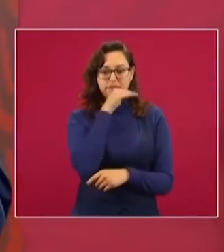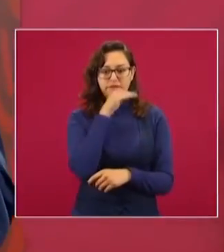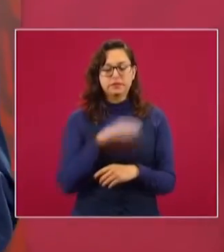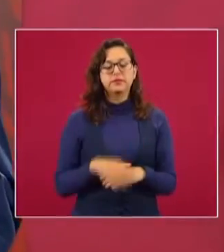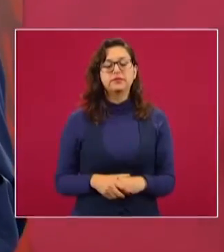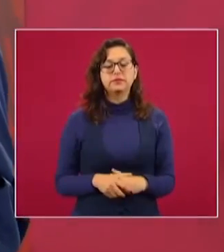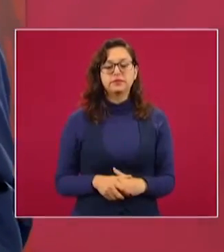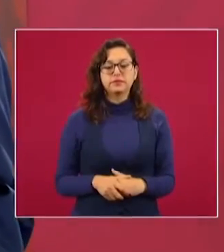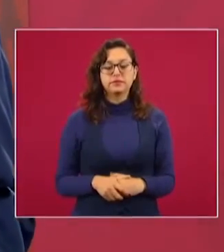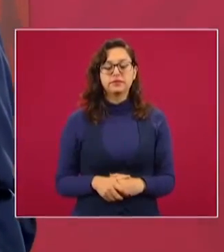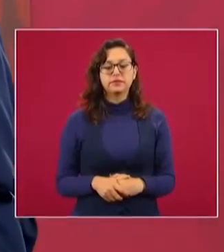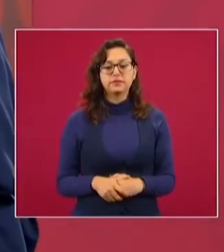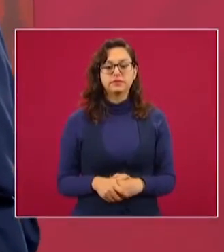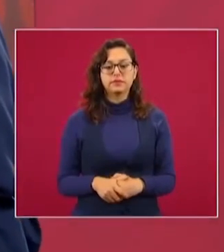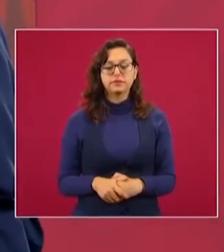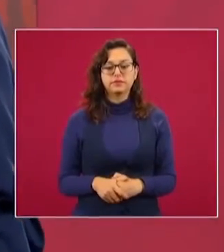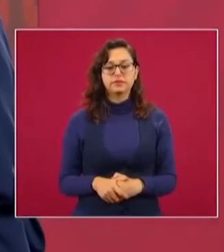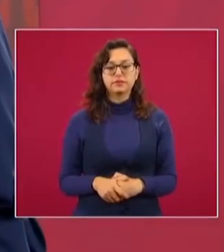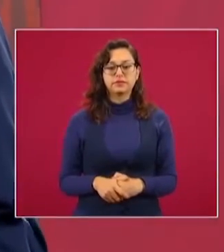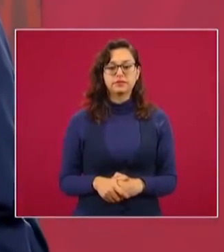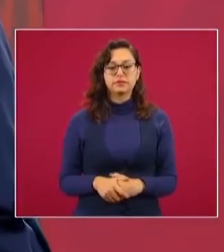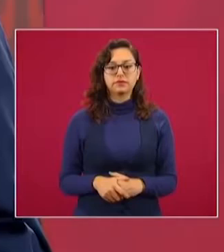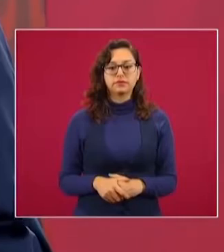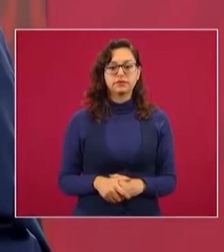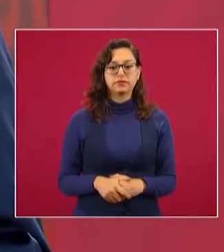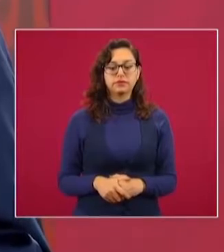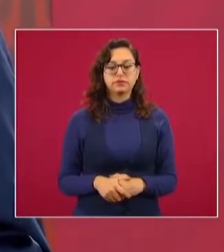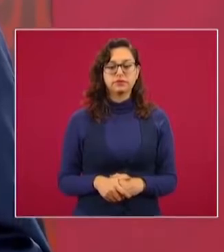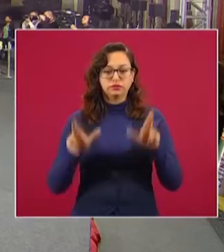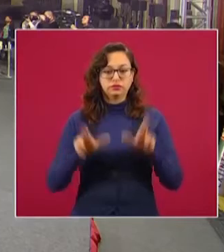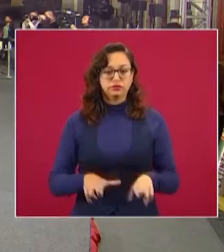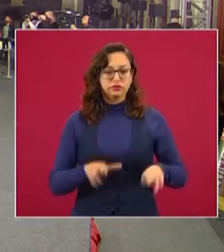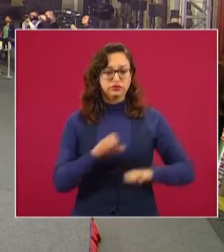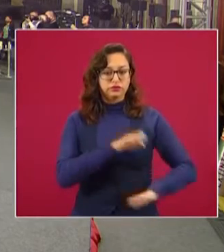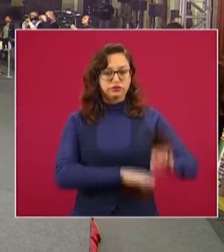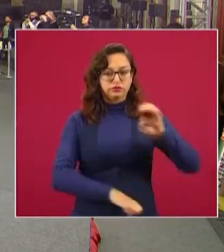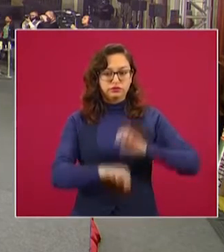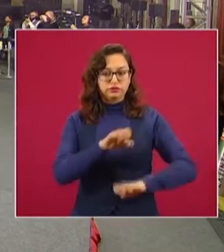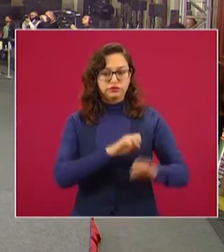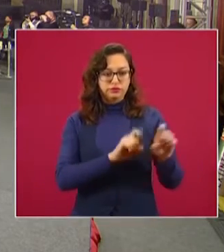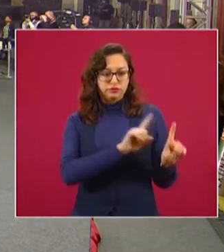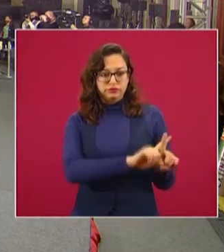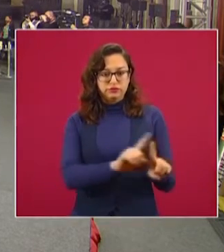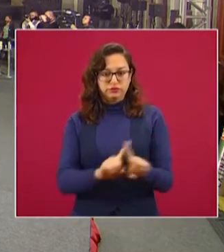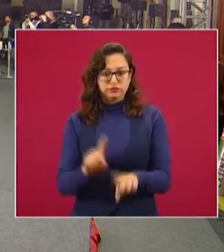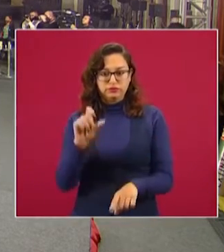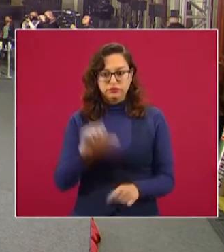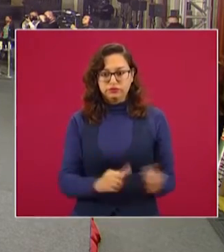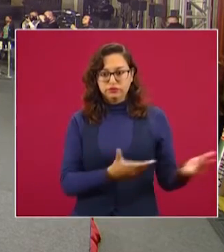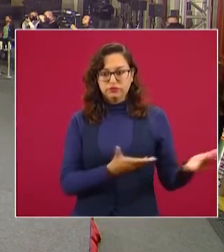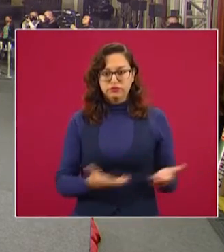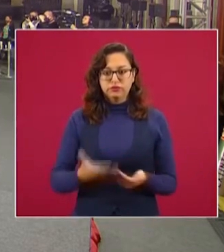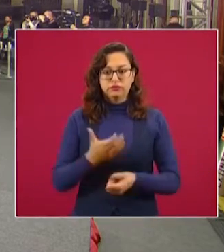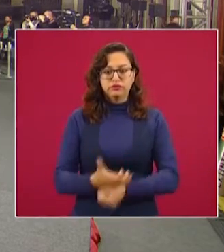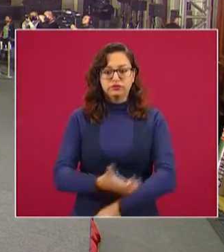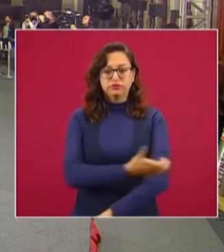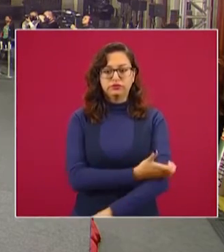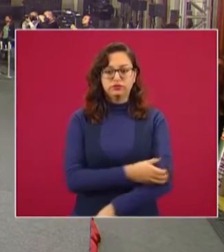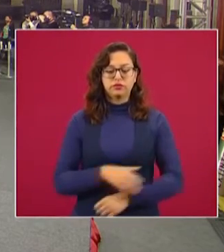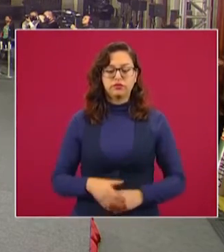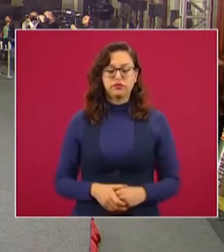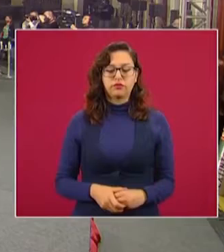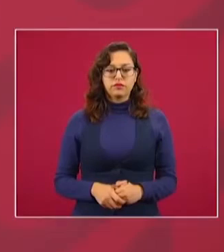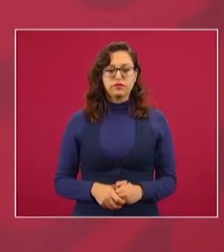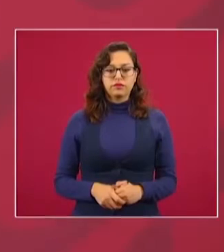definitiva y exitosa contra la cob y 19 los acuerdos suscritos el martes se suman al mecanismo kóvacs de la